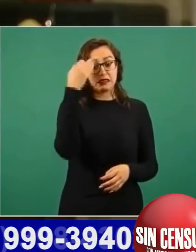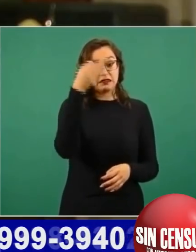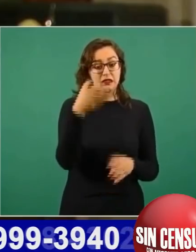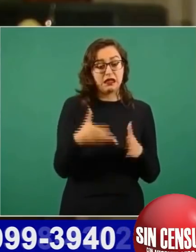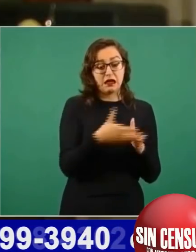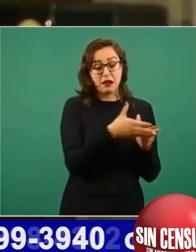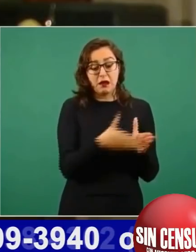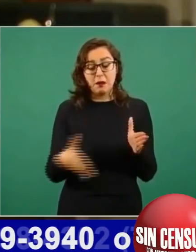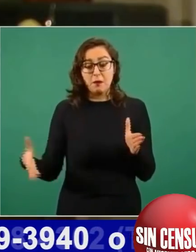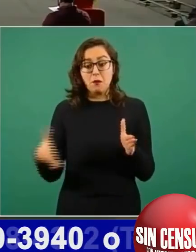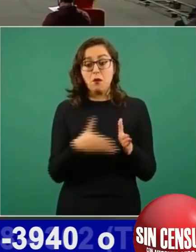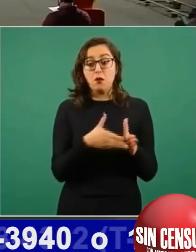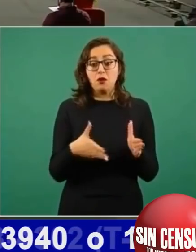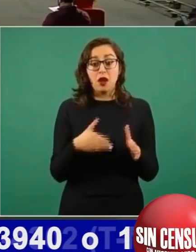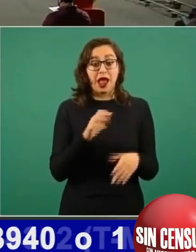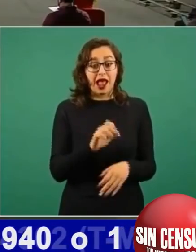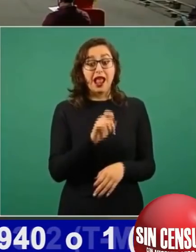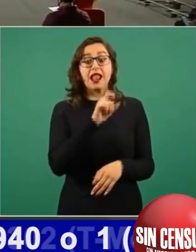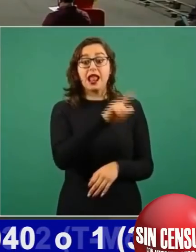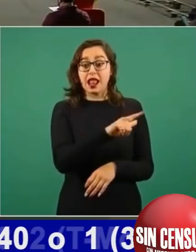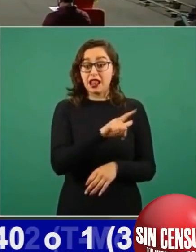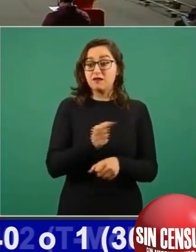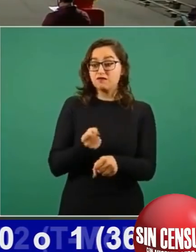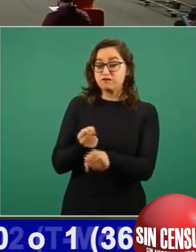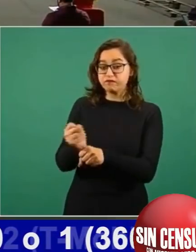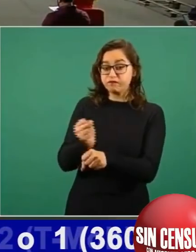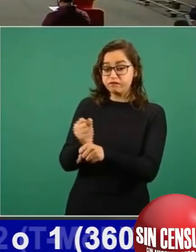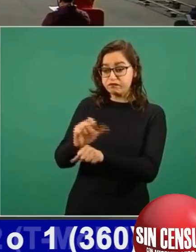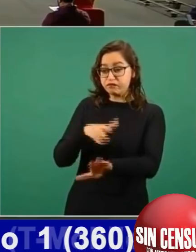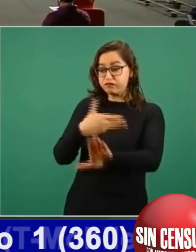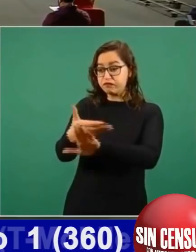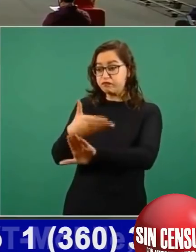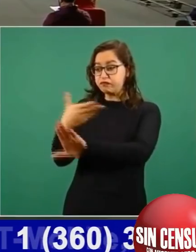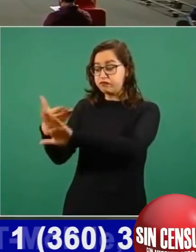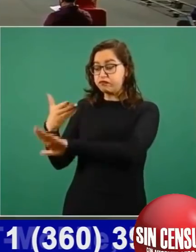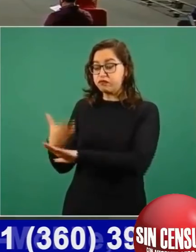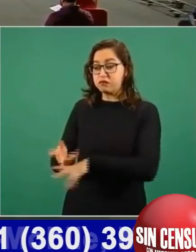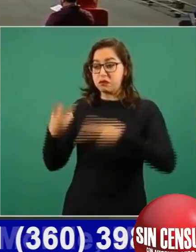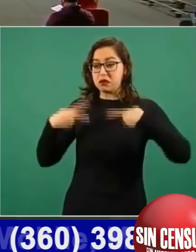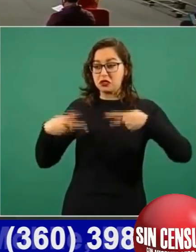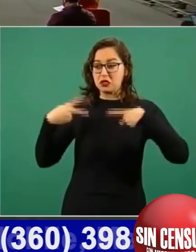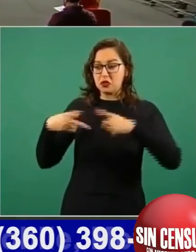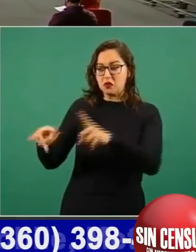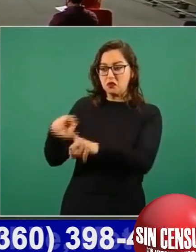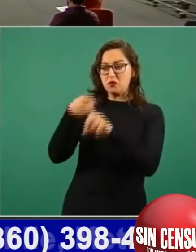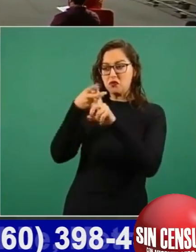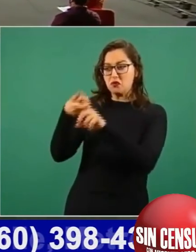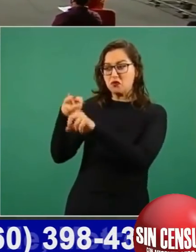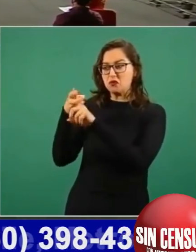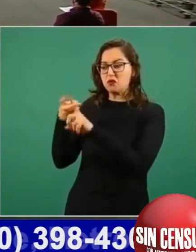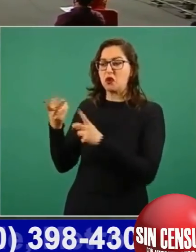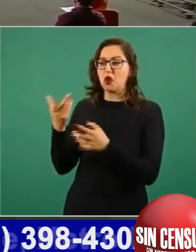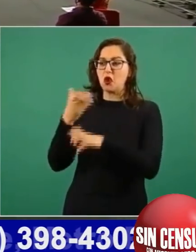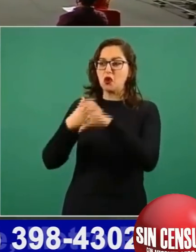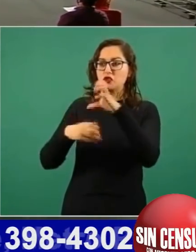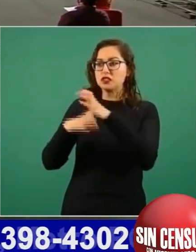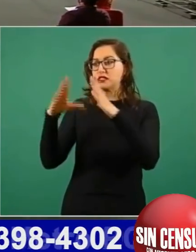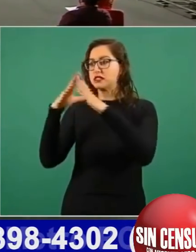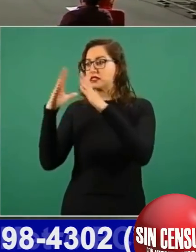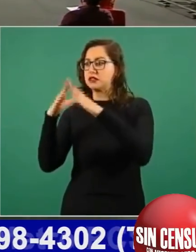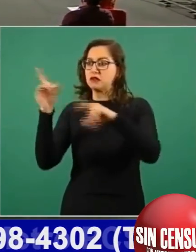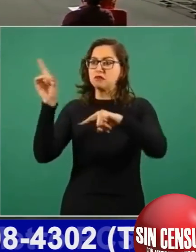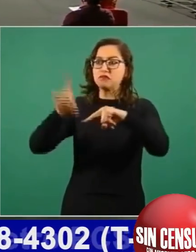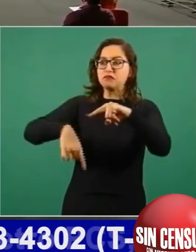fiscal, torturó y secuestró a distintos civiles para hacerse de sus propiedades.